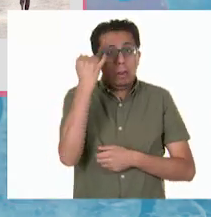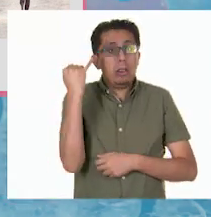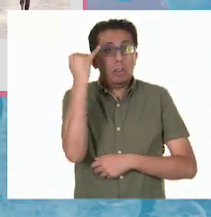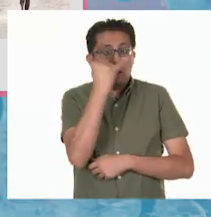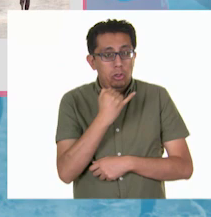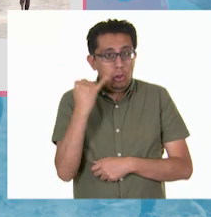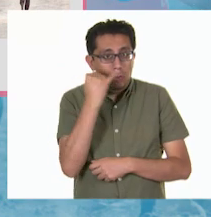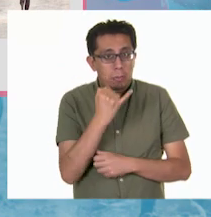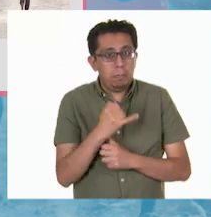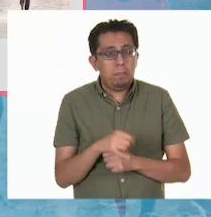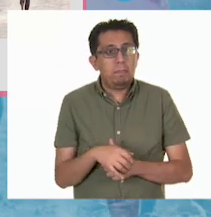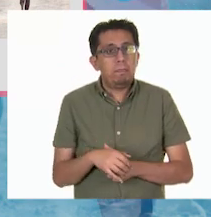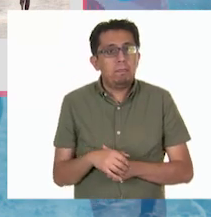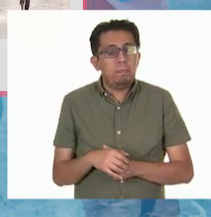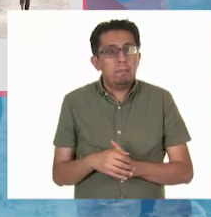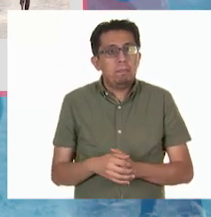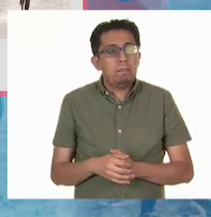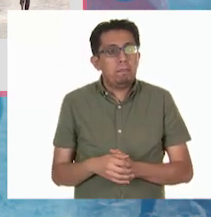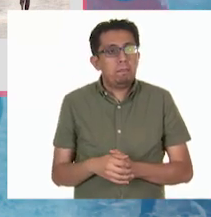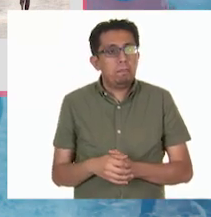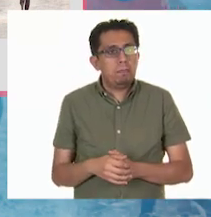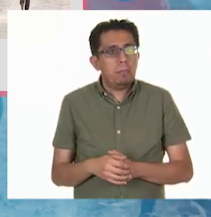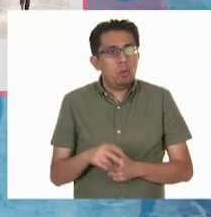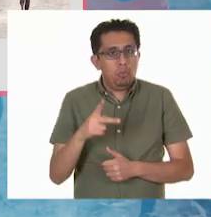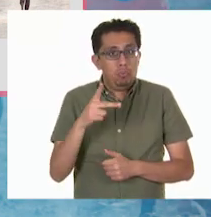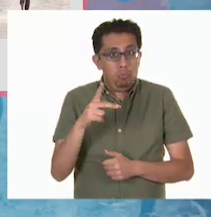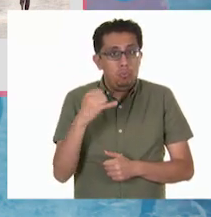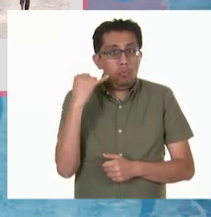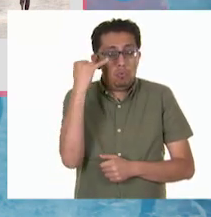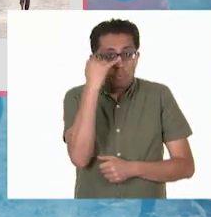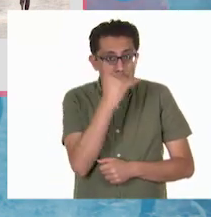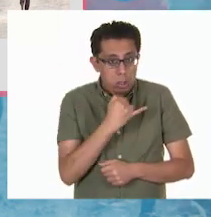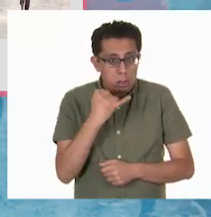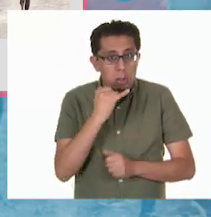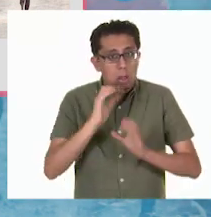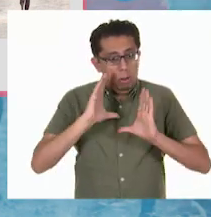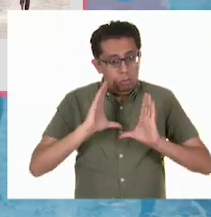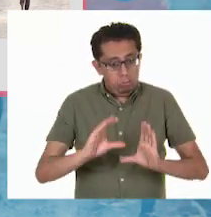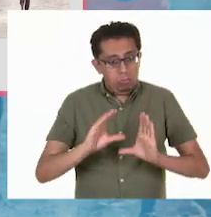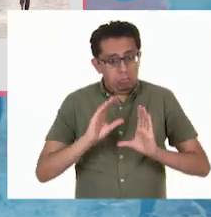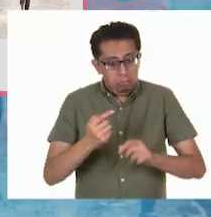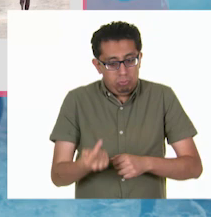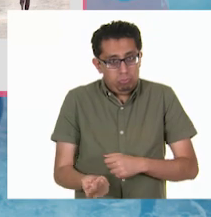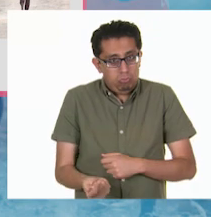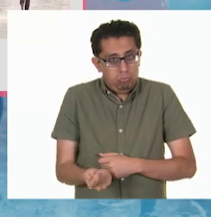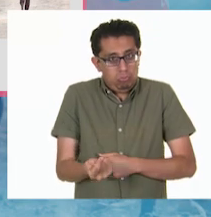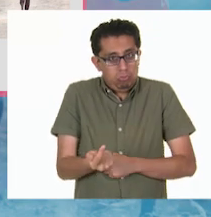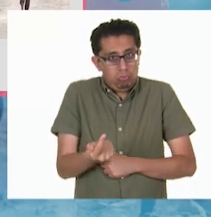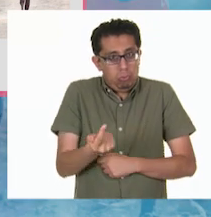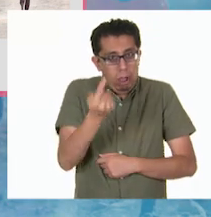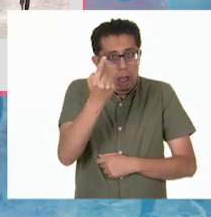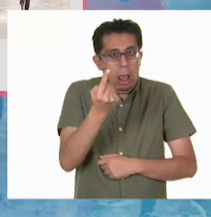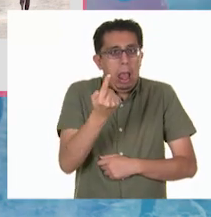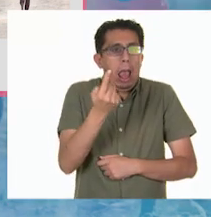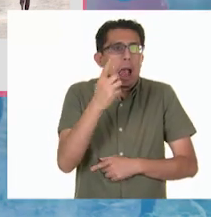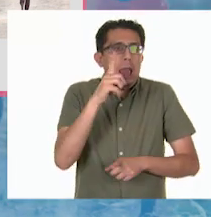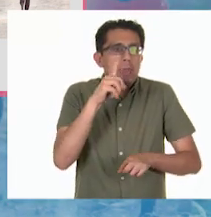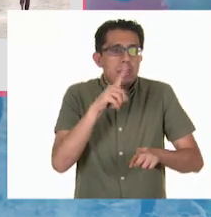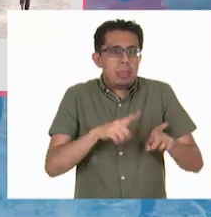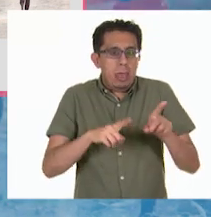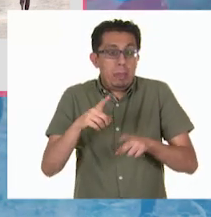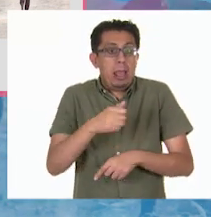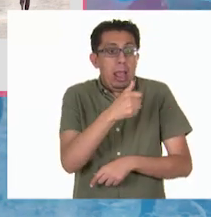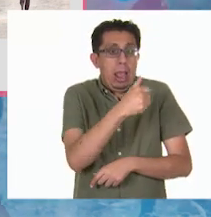su lenguaje a los procesos que vamos teniendo desde niños y van tomando en cuenta las capacidades